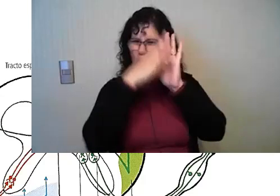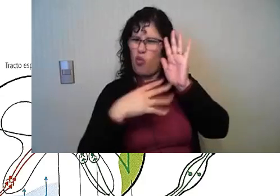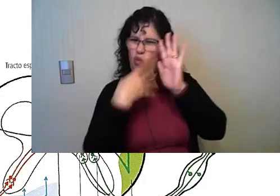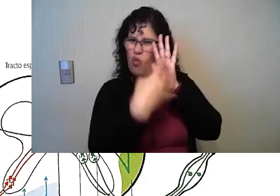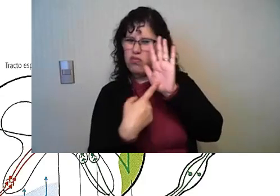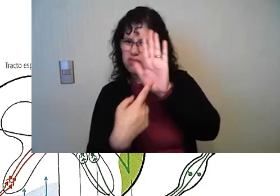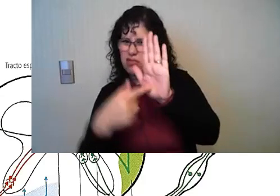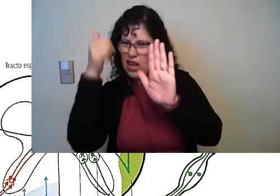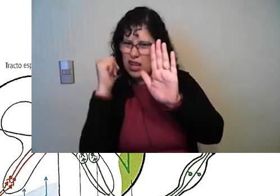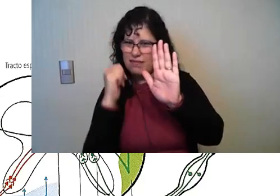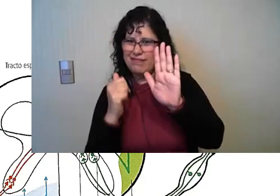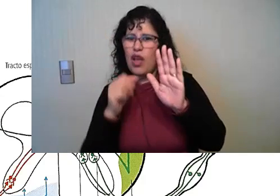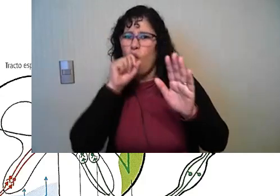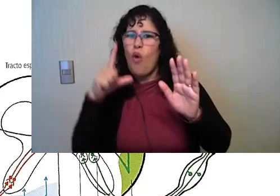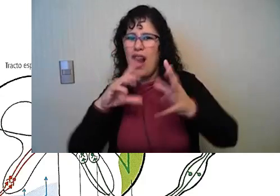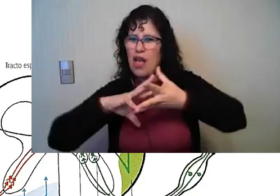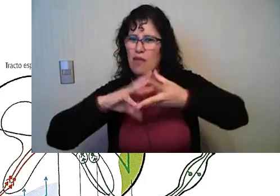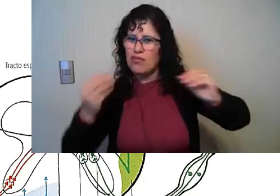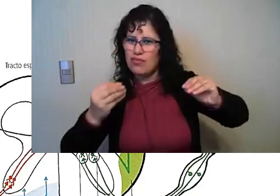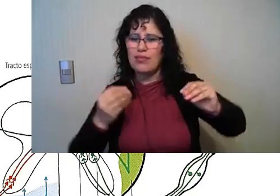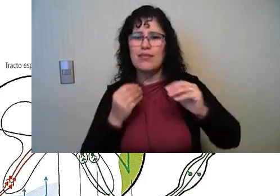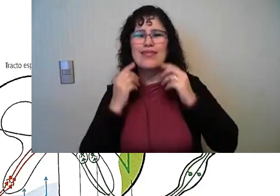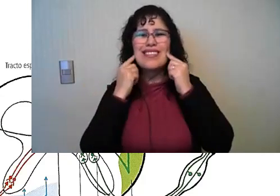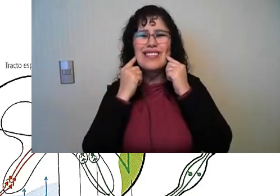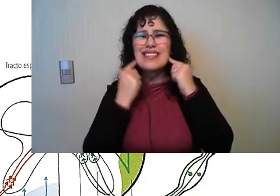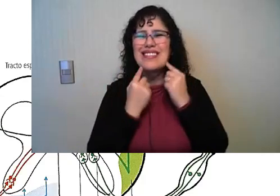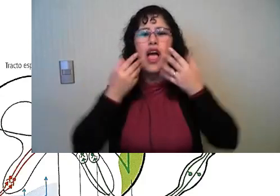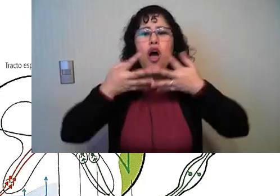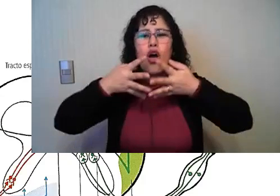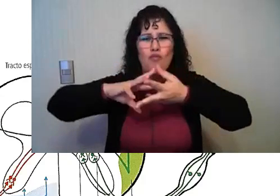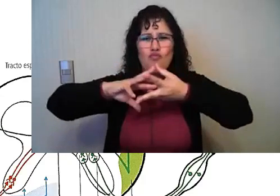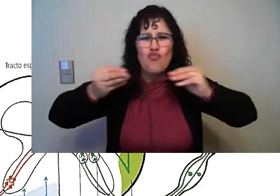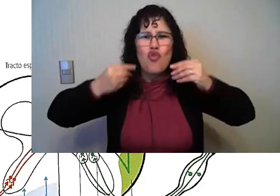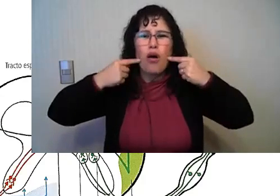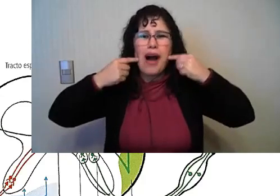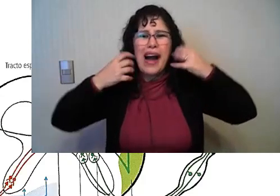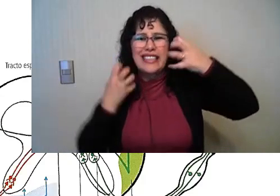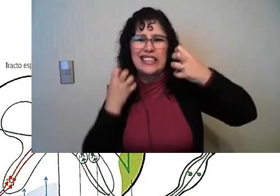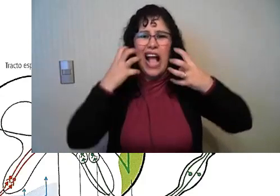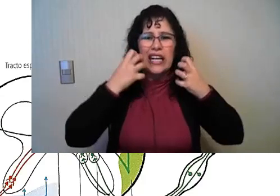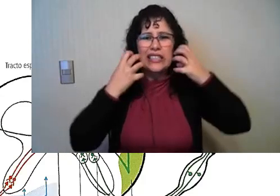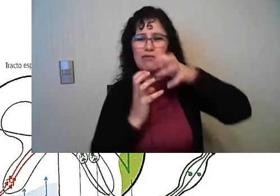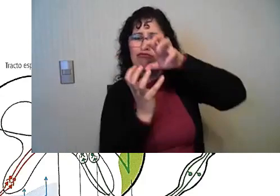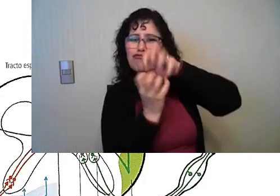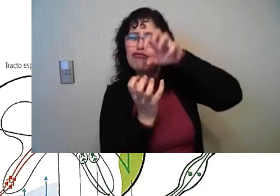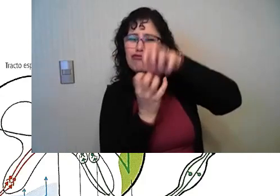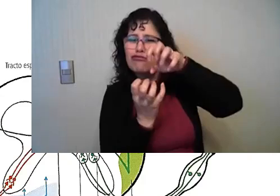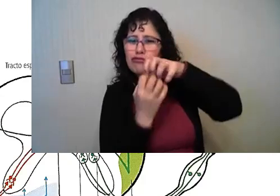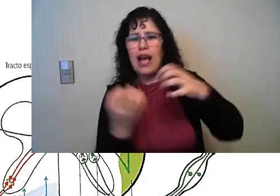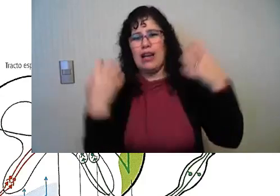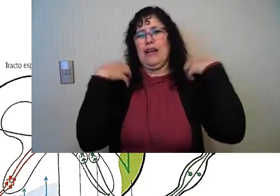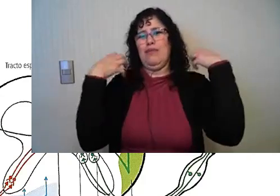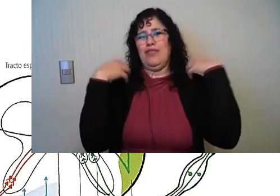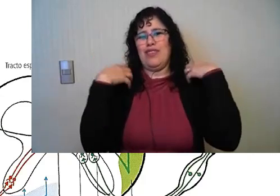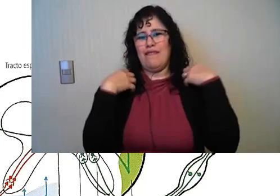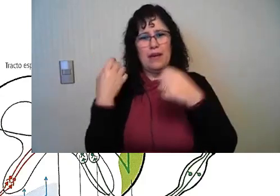esos son los músculos masticadores, ¿ya? Los músculos masticadores. Pero hay otros también